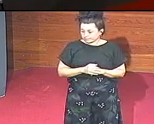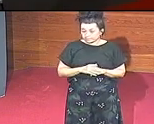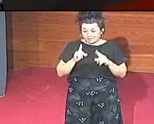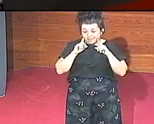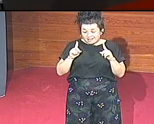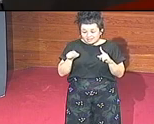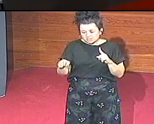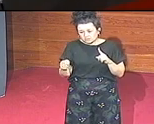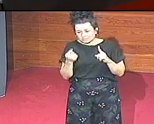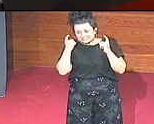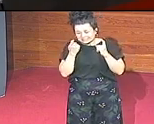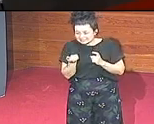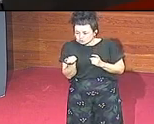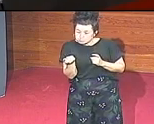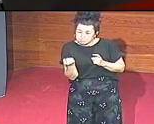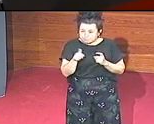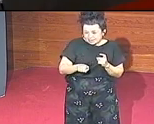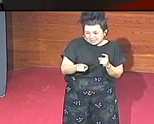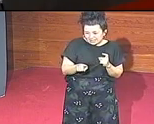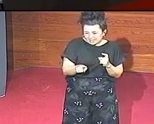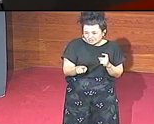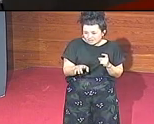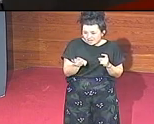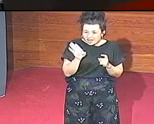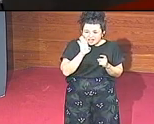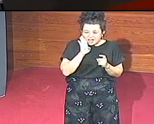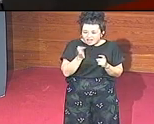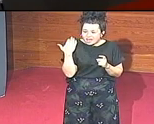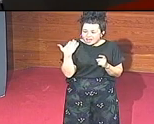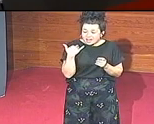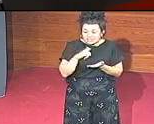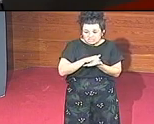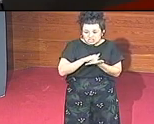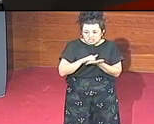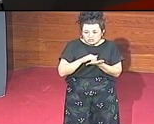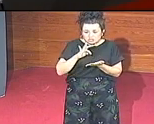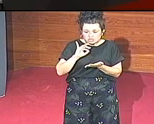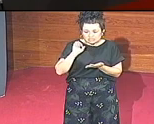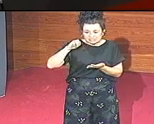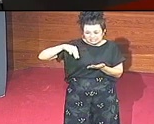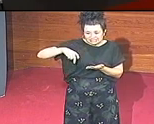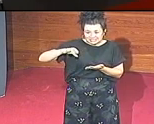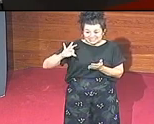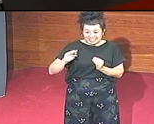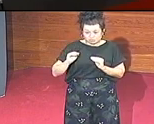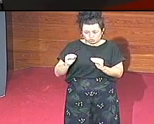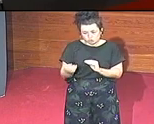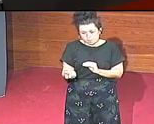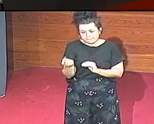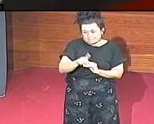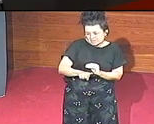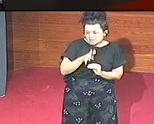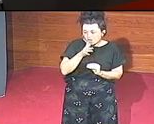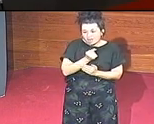intentamos hacer cosas parecidas a esas que os hemos enseñado el 'new york times' ahora los gráficos ya no intentas hacer una doble página